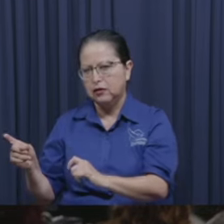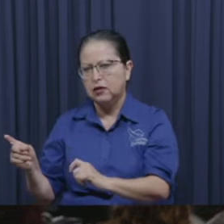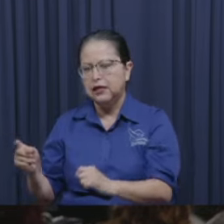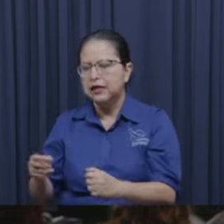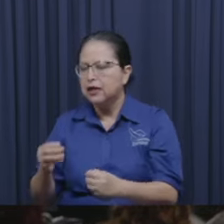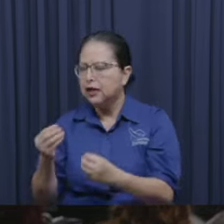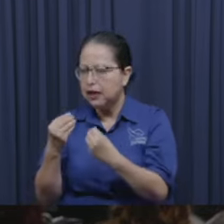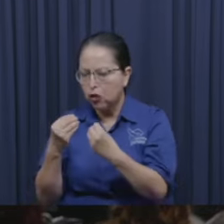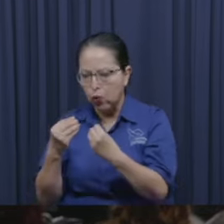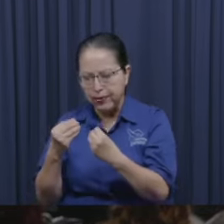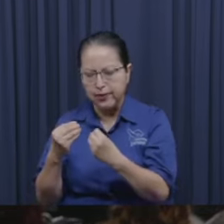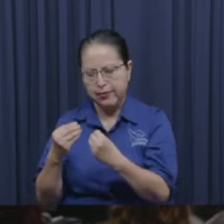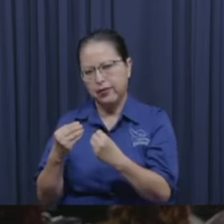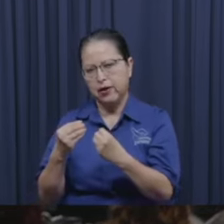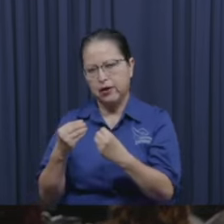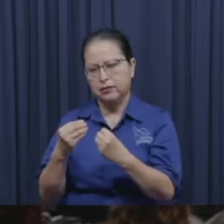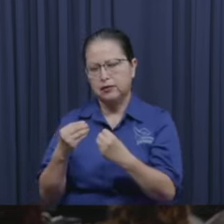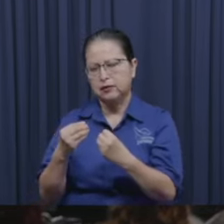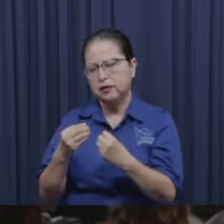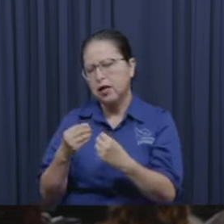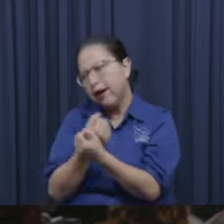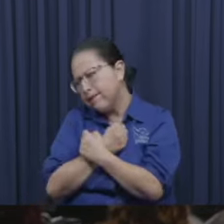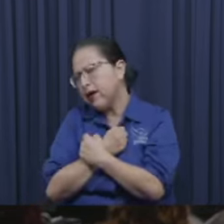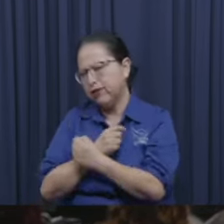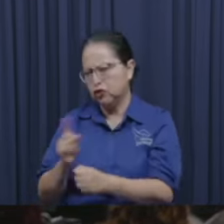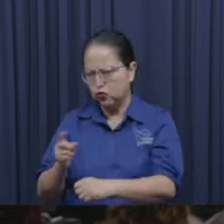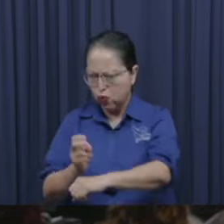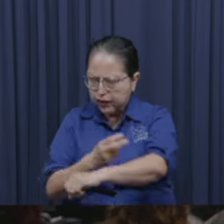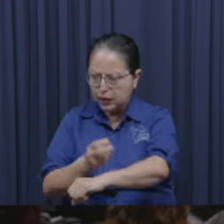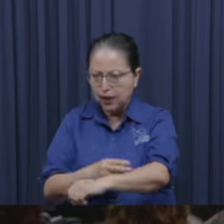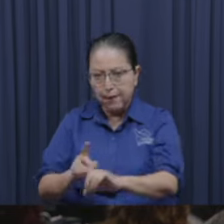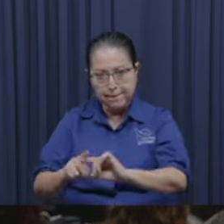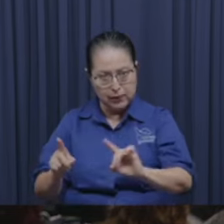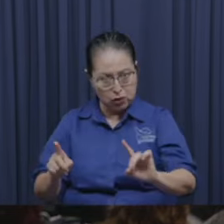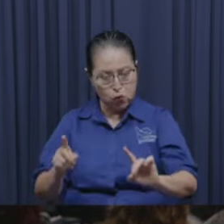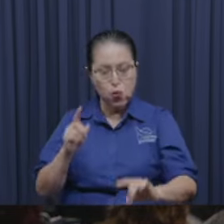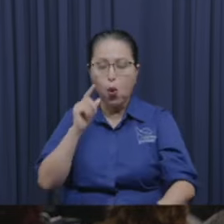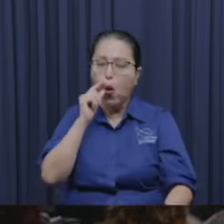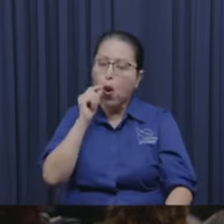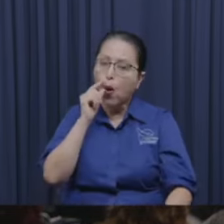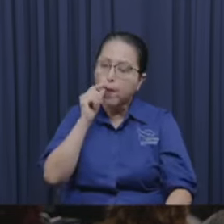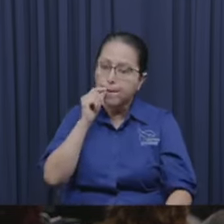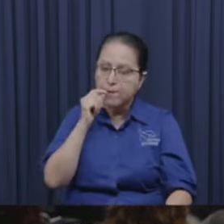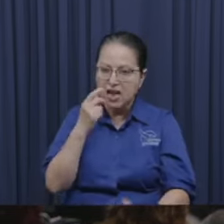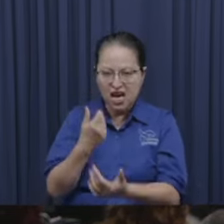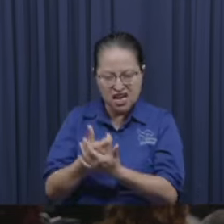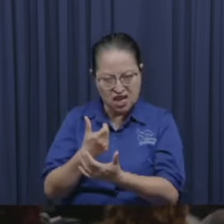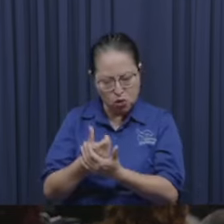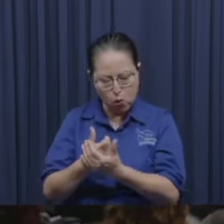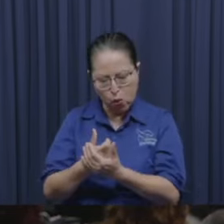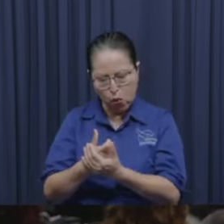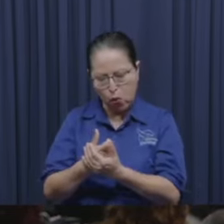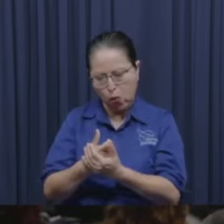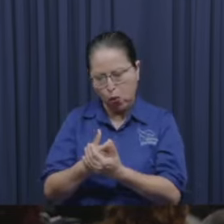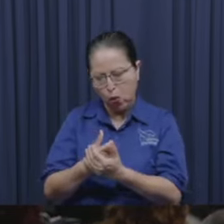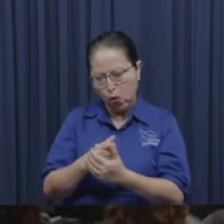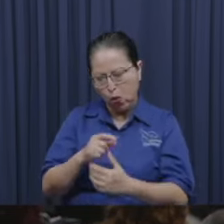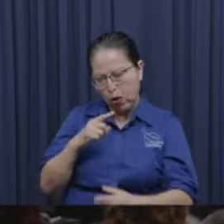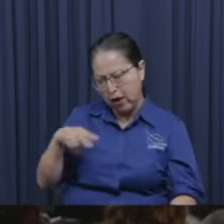le daa de comer así la quería vino un viajero y el rico en vez de agarrar de una de sus